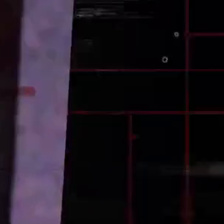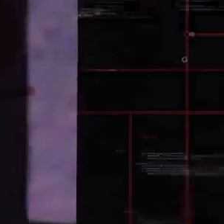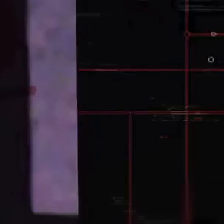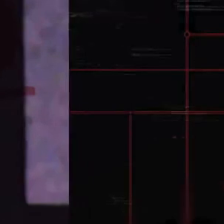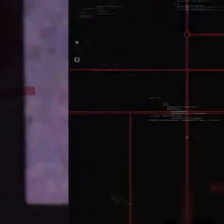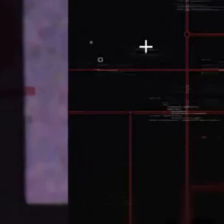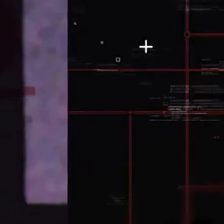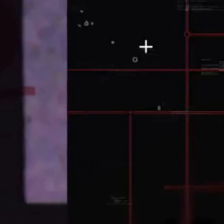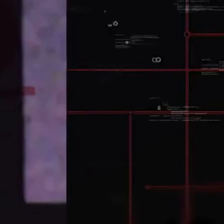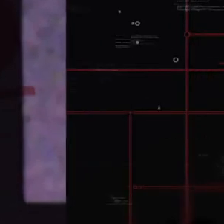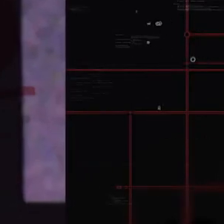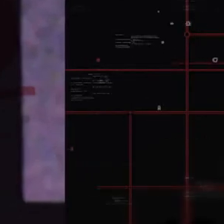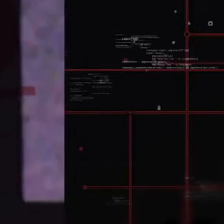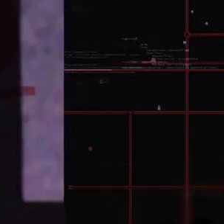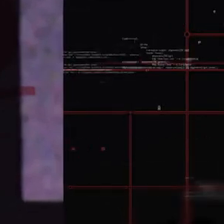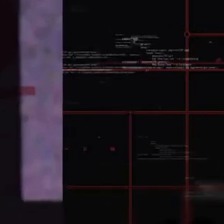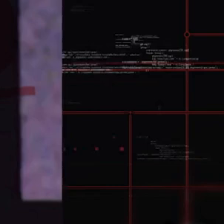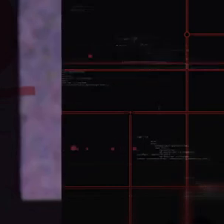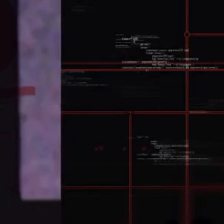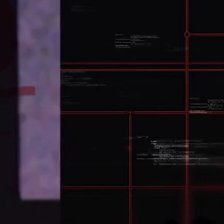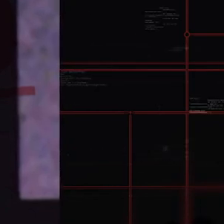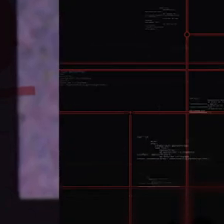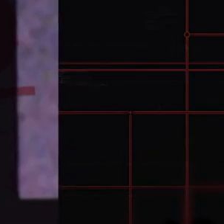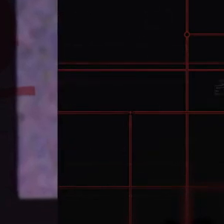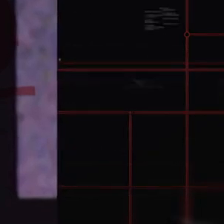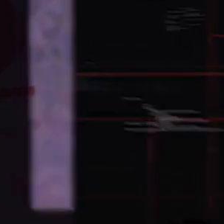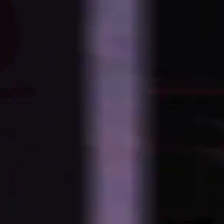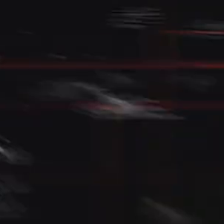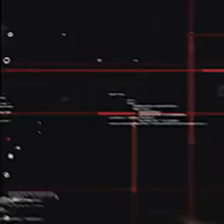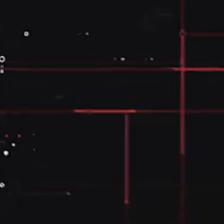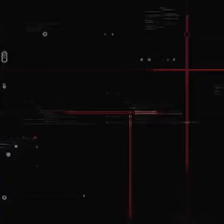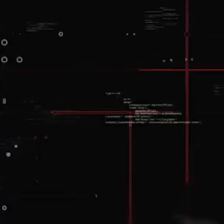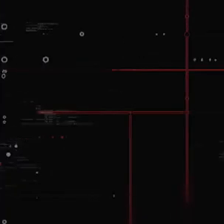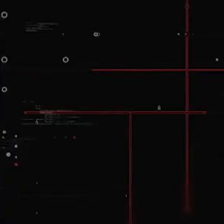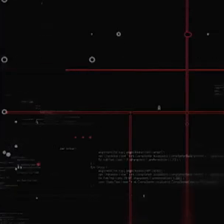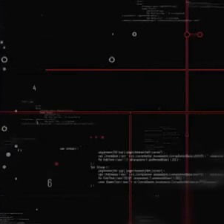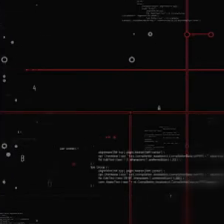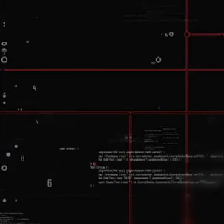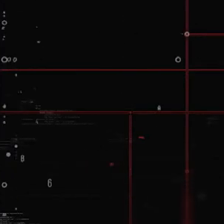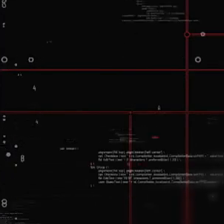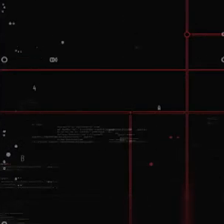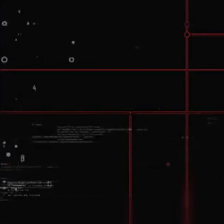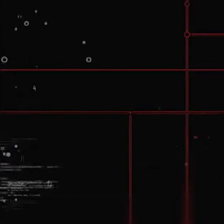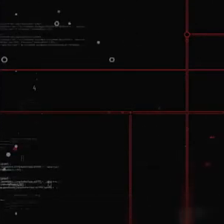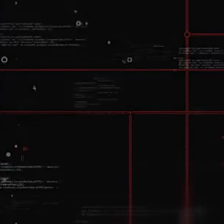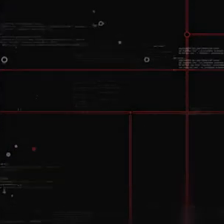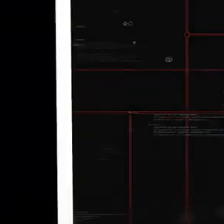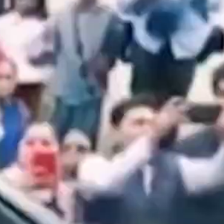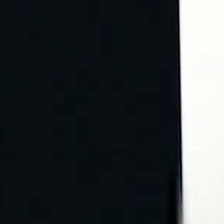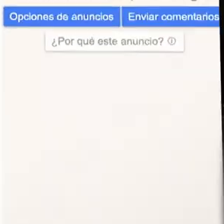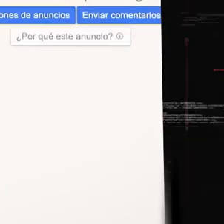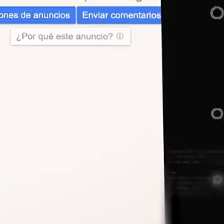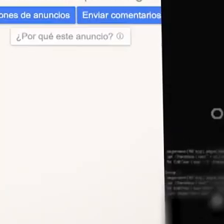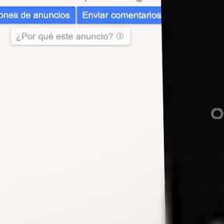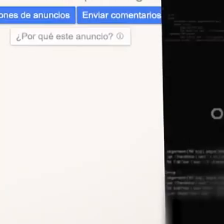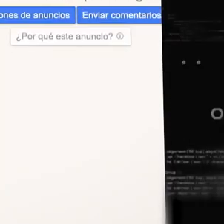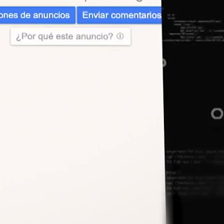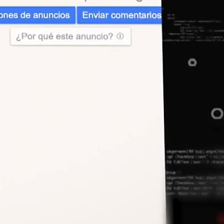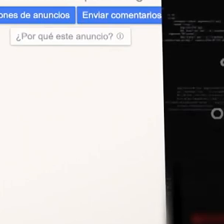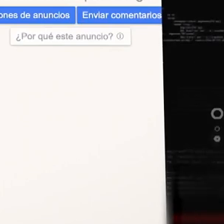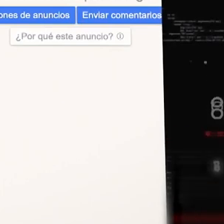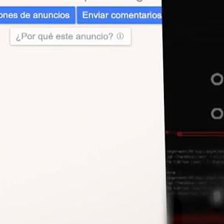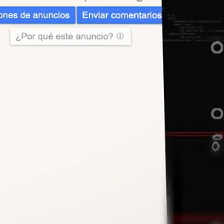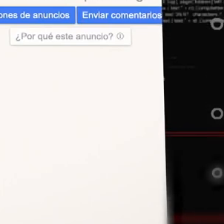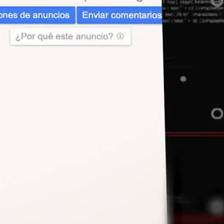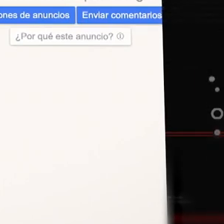abrace a delincuentes. Como parte de los ataques a la Estrategia de Seguridad Nacional, comentaristas, medios de comunicación y usuarios de redes